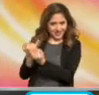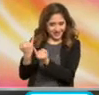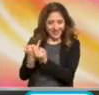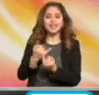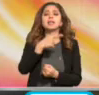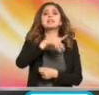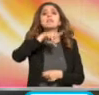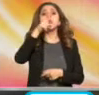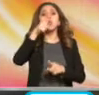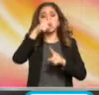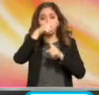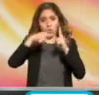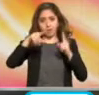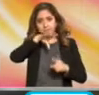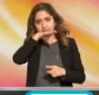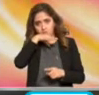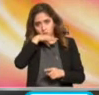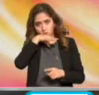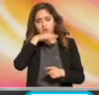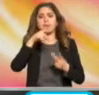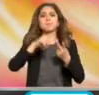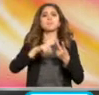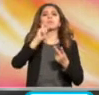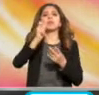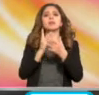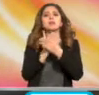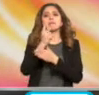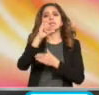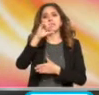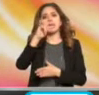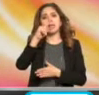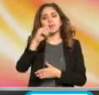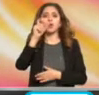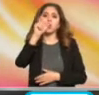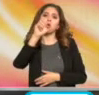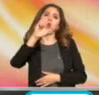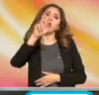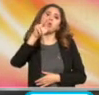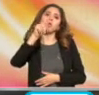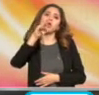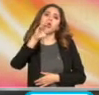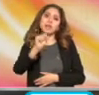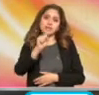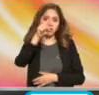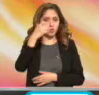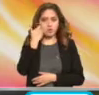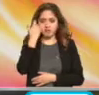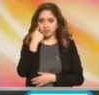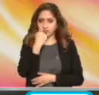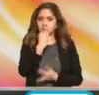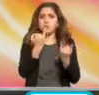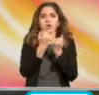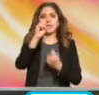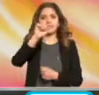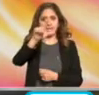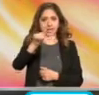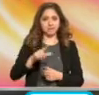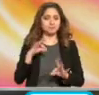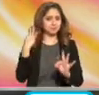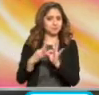cuarto de cebolla chica. También 8 piezas de ramas de cilantro Crutones al gusto. y sal al gusto. Y tan, Y con